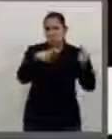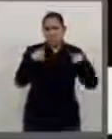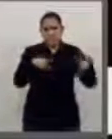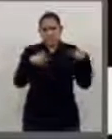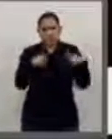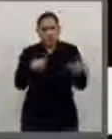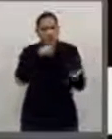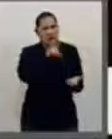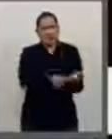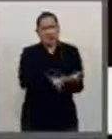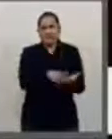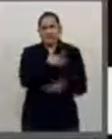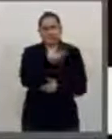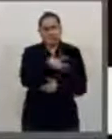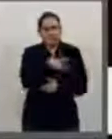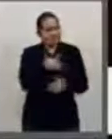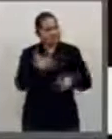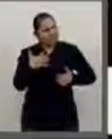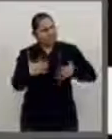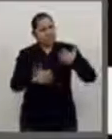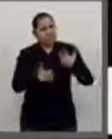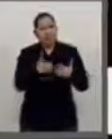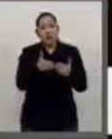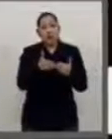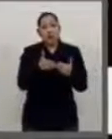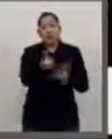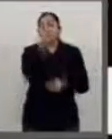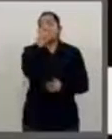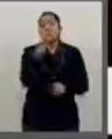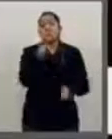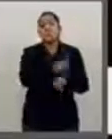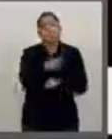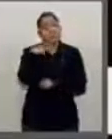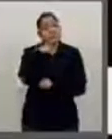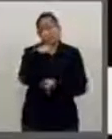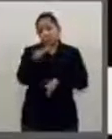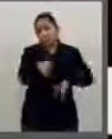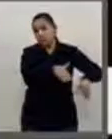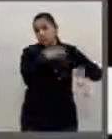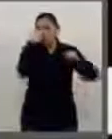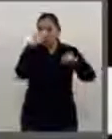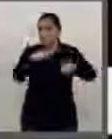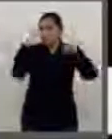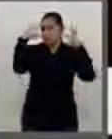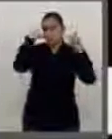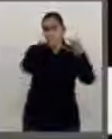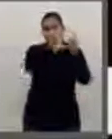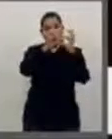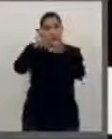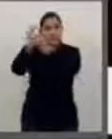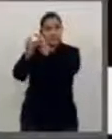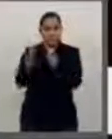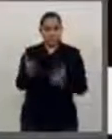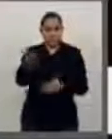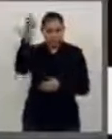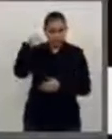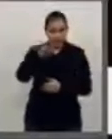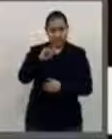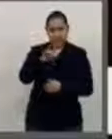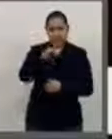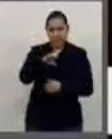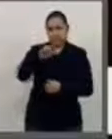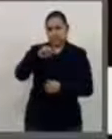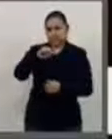jubiloso a celebrar las olimpiadas que darían gloria a México. Esto lo dijo Jaime Sabines en